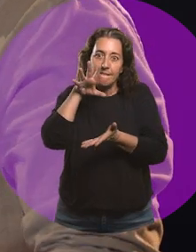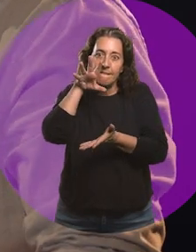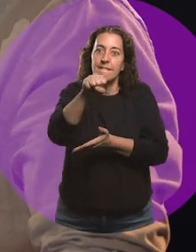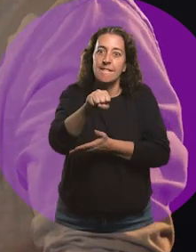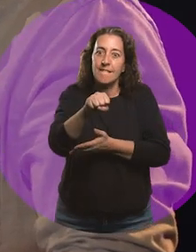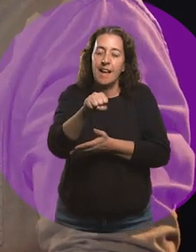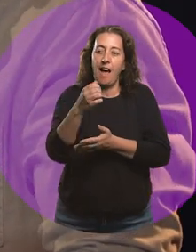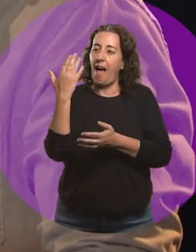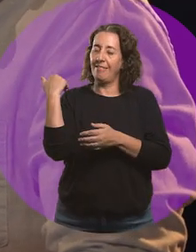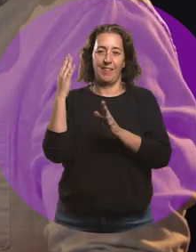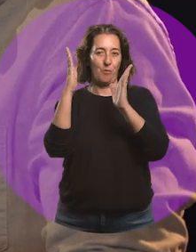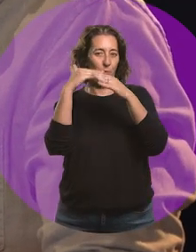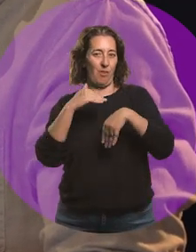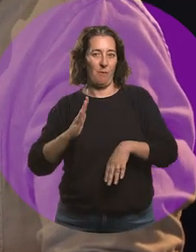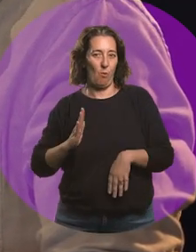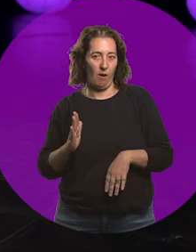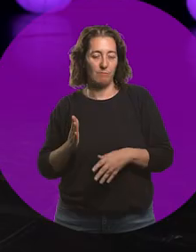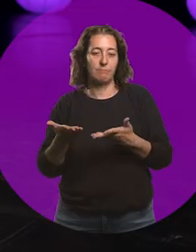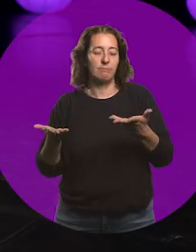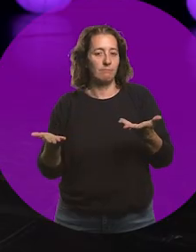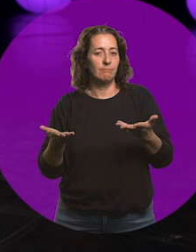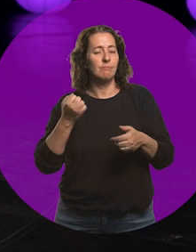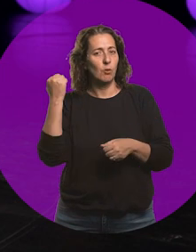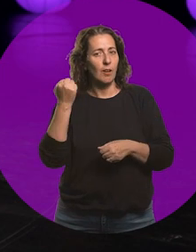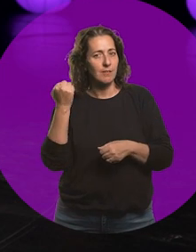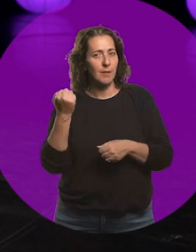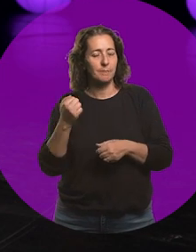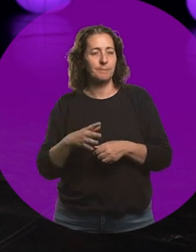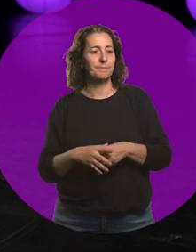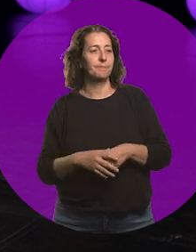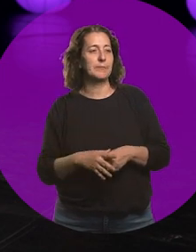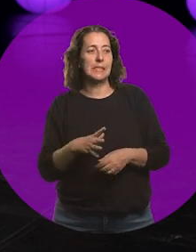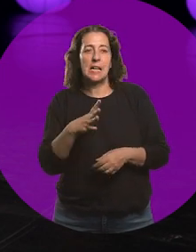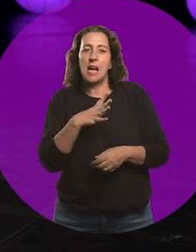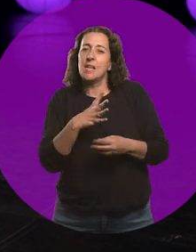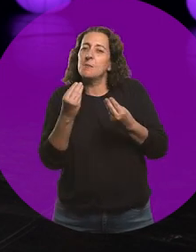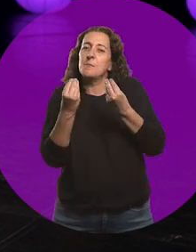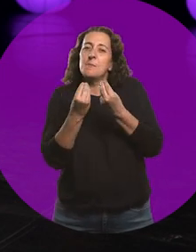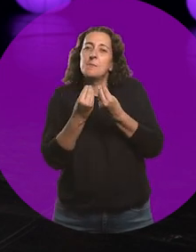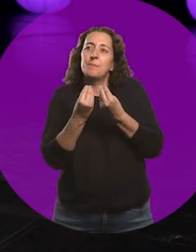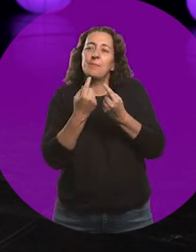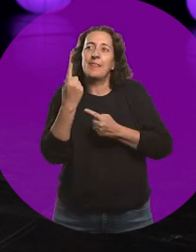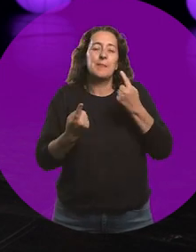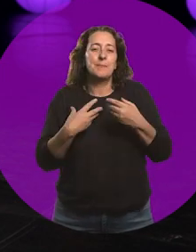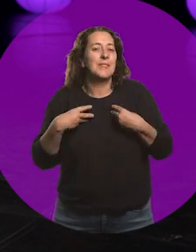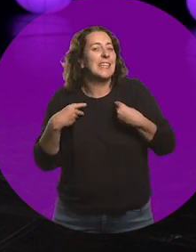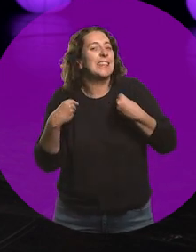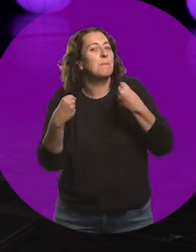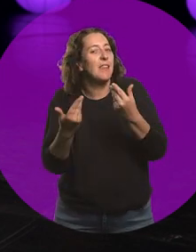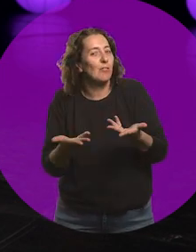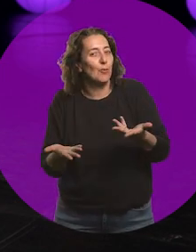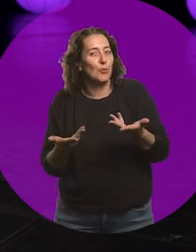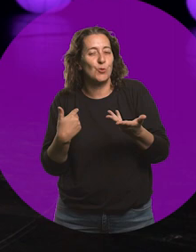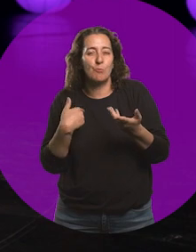no se llegaban, la importancia de poner eso en valor. Tengo muchas veces sentimientos encontrados